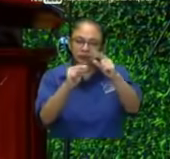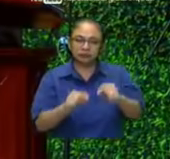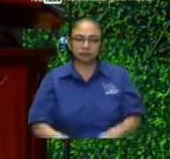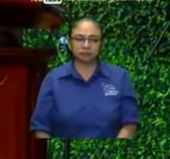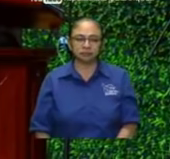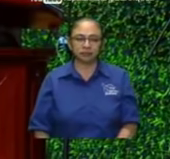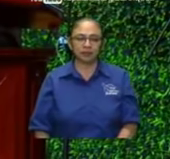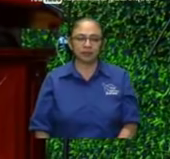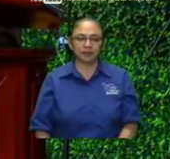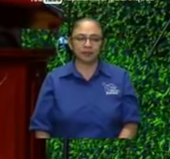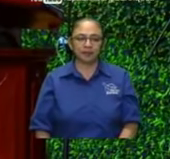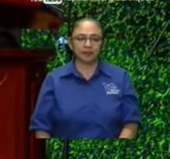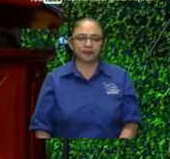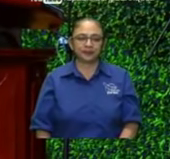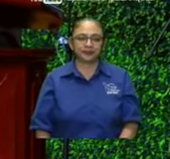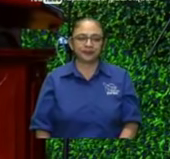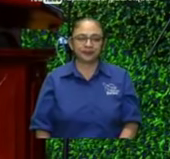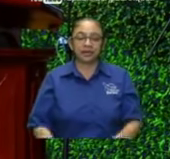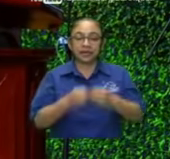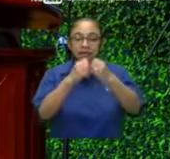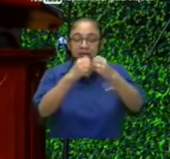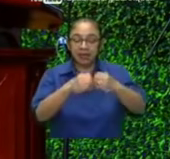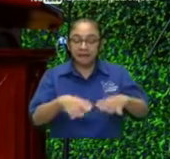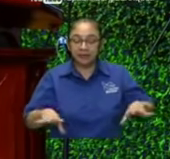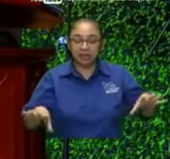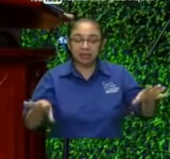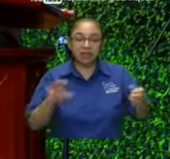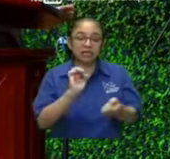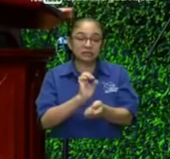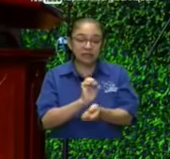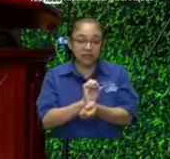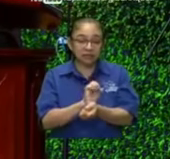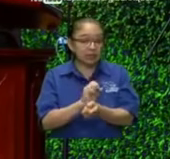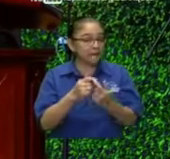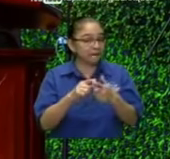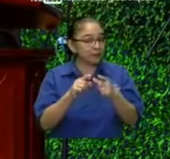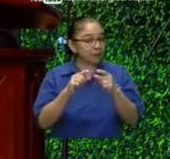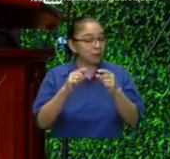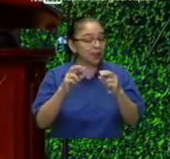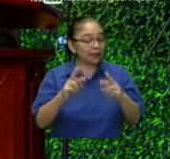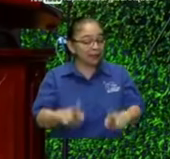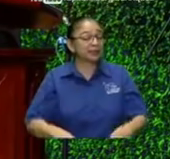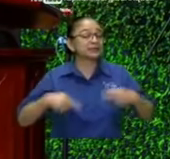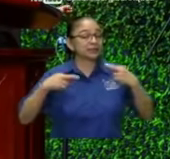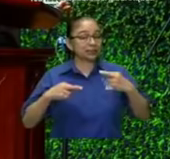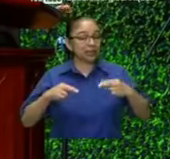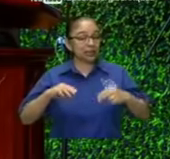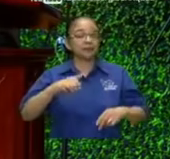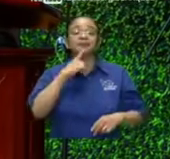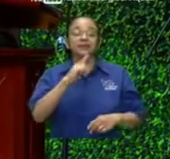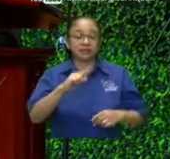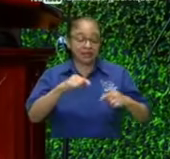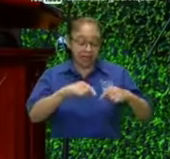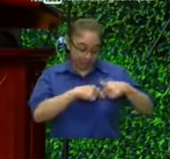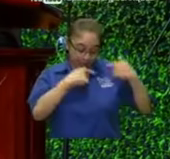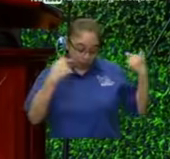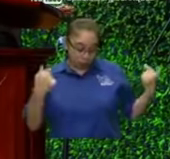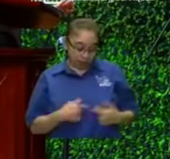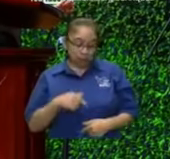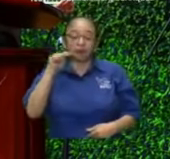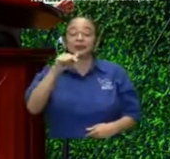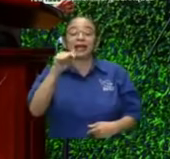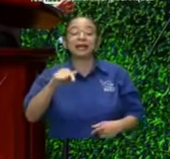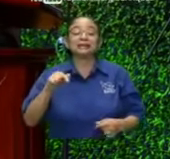Y entonces, pero viene esta esperanza. Viene esta esperanza, dice, porque el corazón de este pueblo se ha